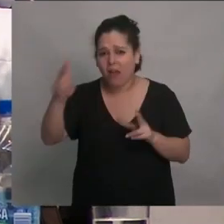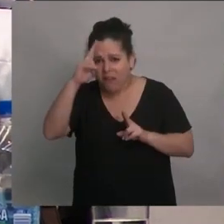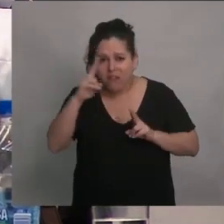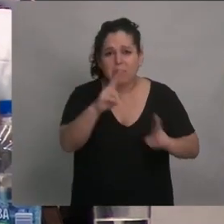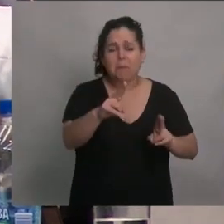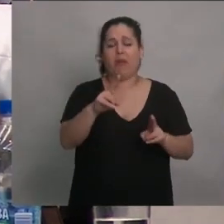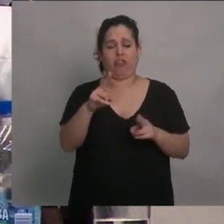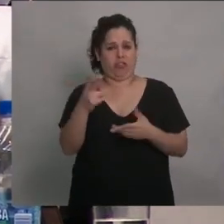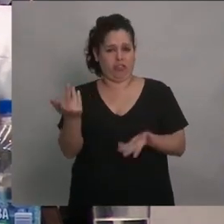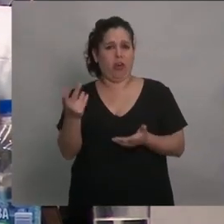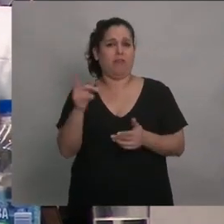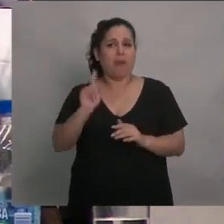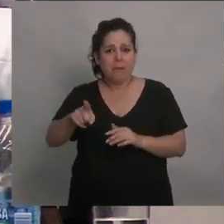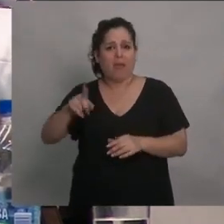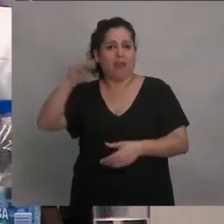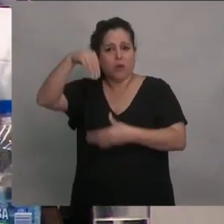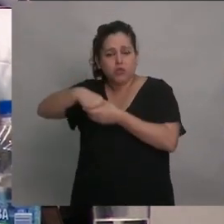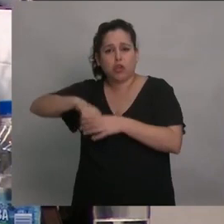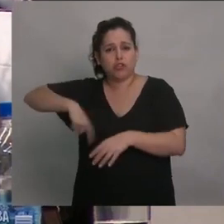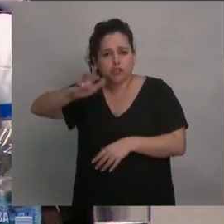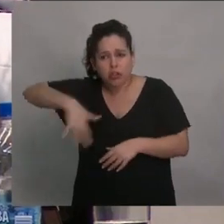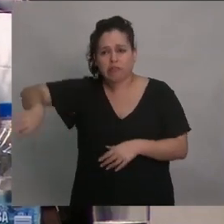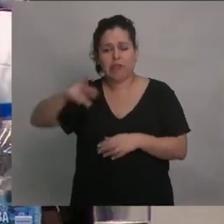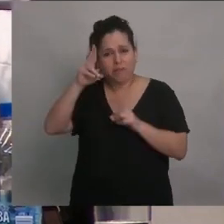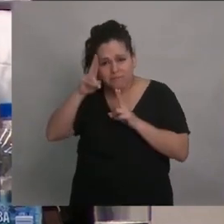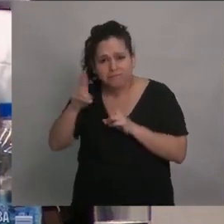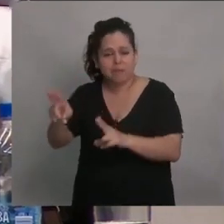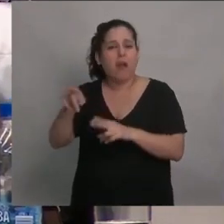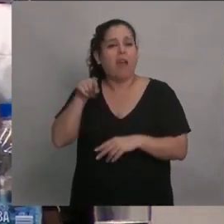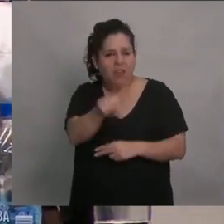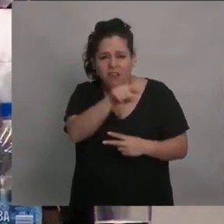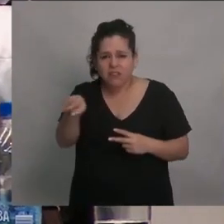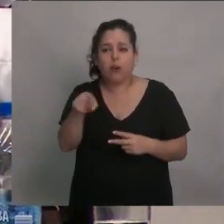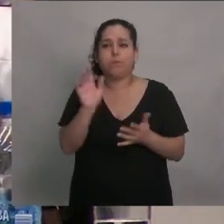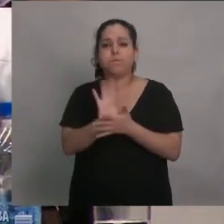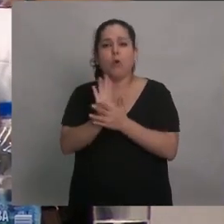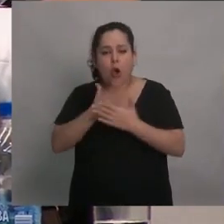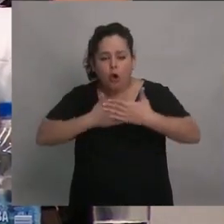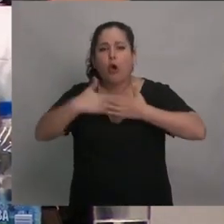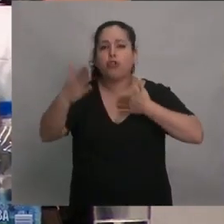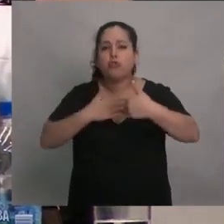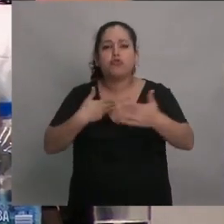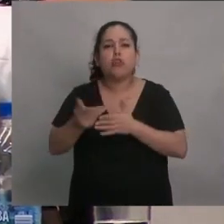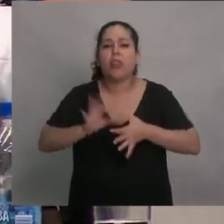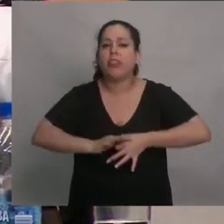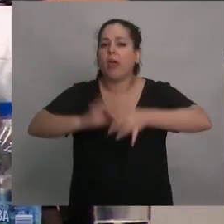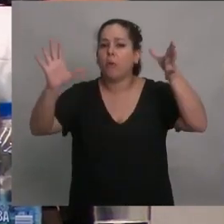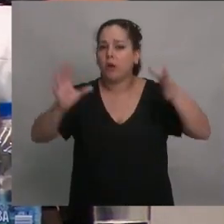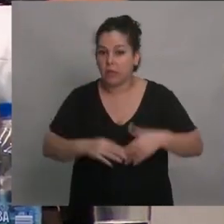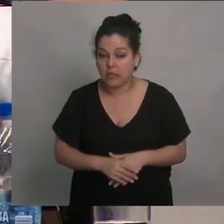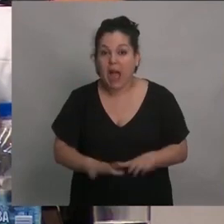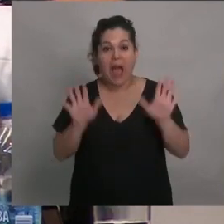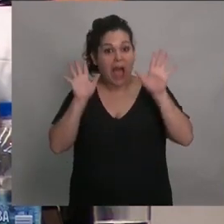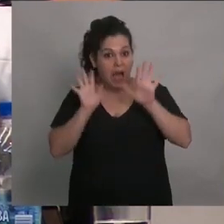arreglos sexuales y sociales existentes es evidentemente una construcción democrática. Y en ese